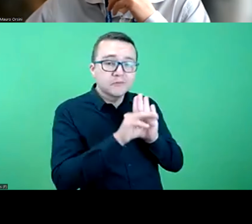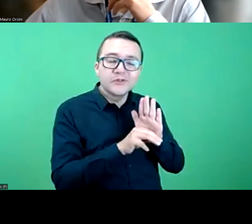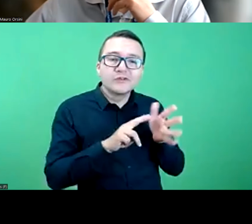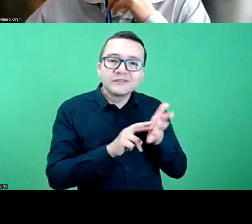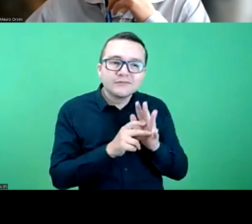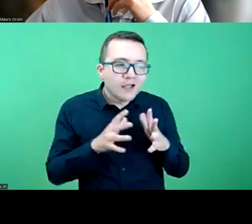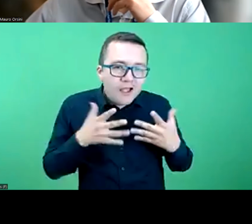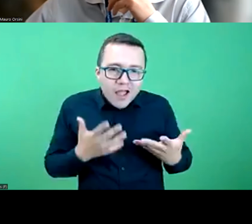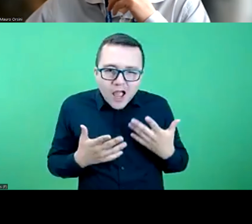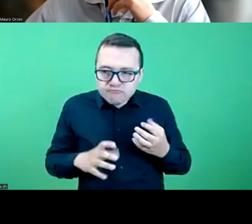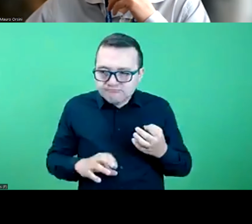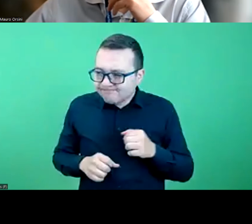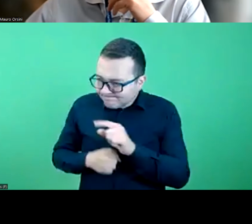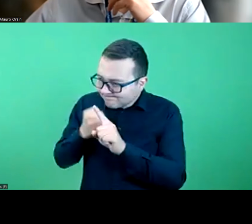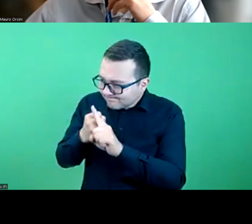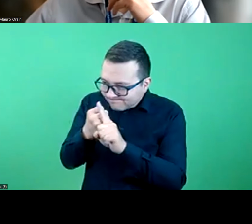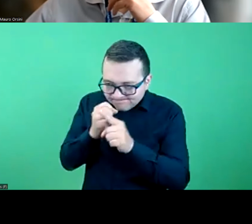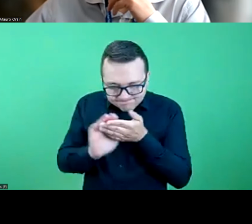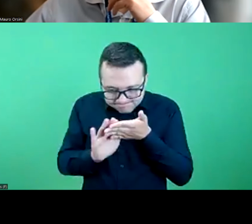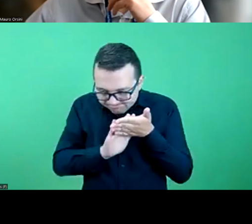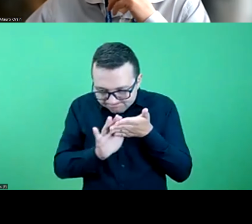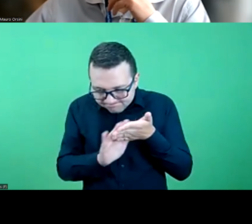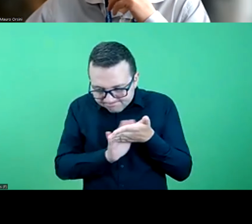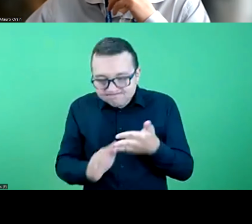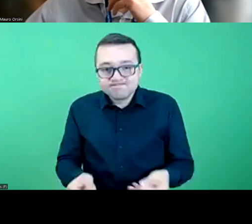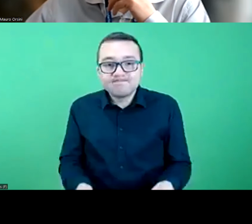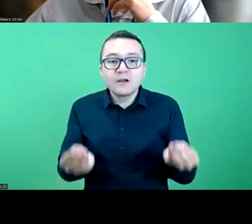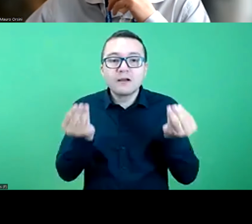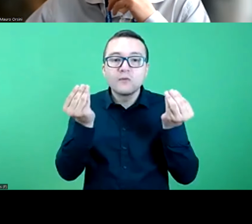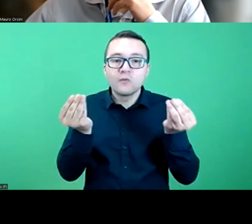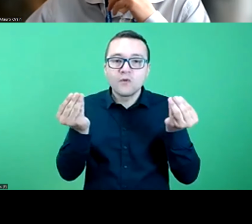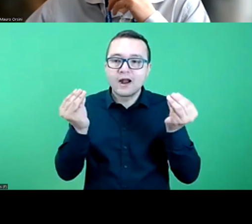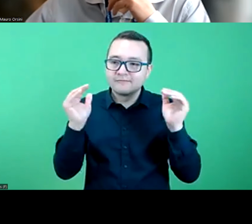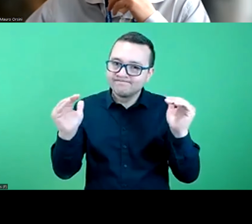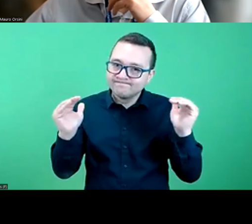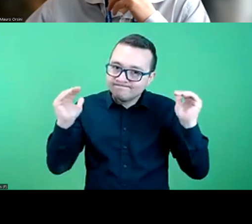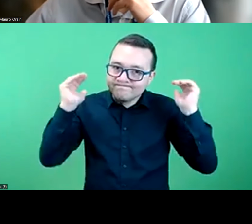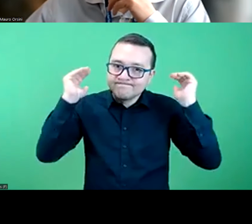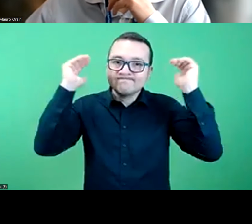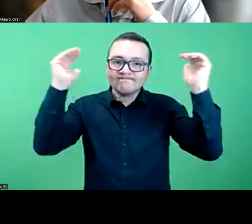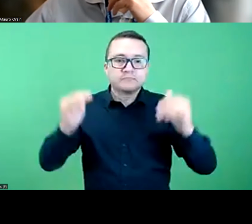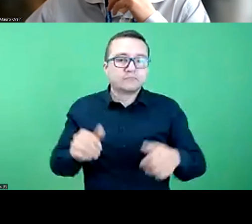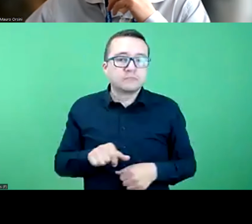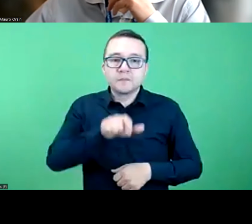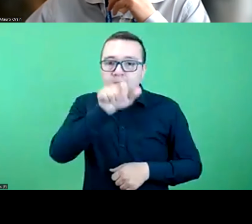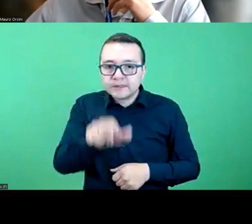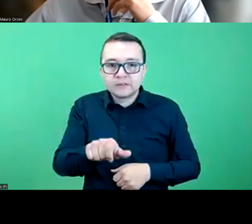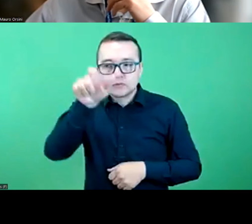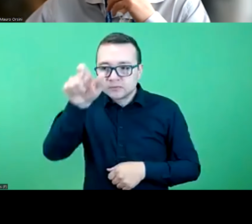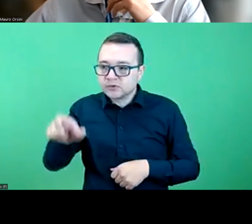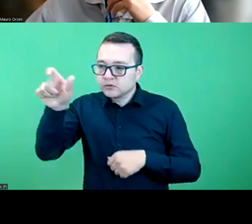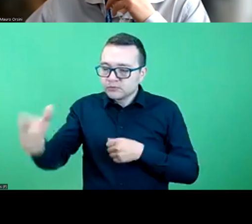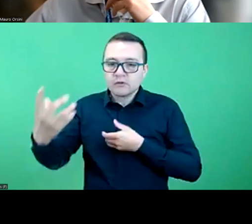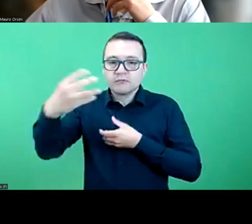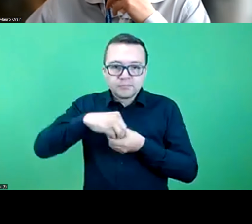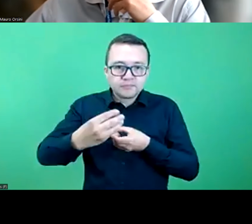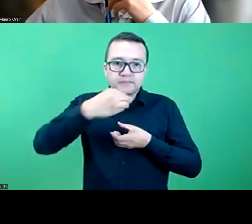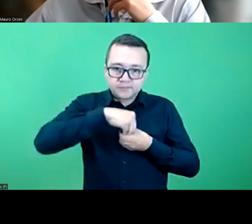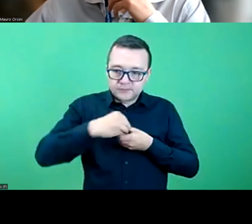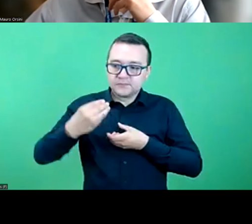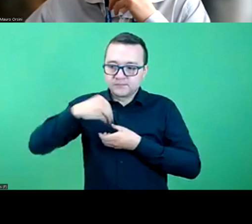alta calidad por cada persona involucrada. Y esto recoge también no solamente la calidad técnica de lo que hacemos, sino